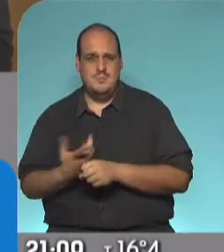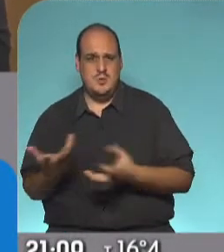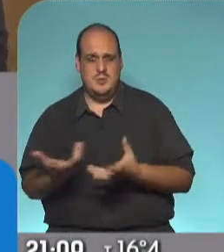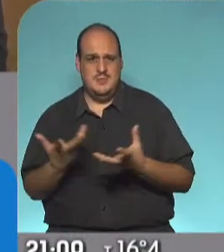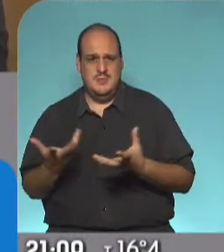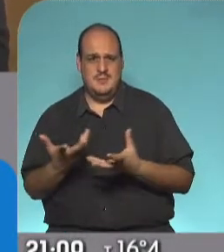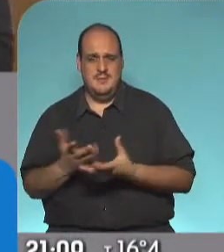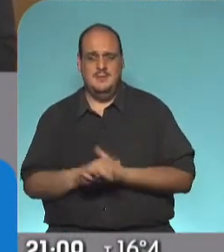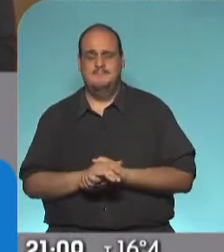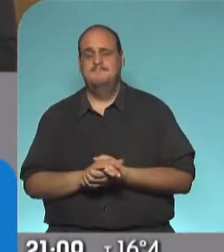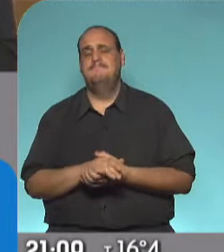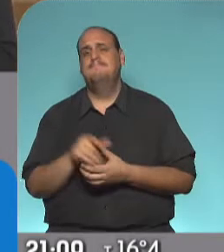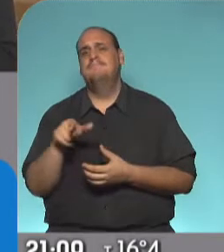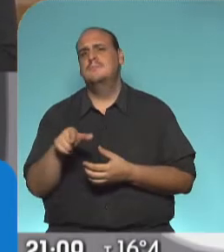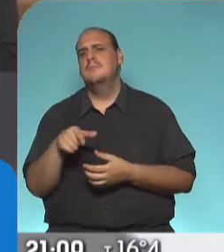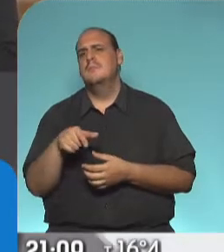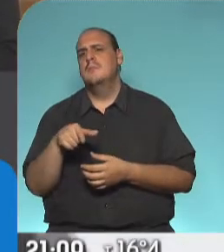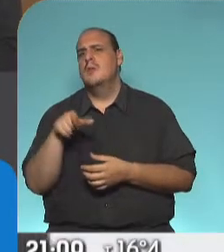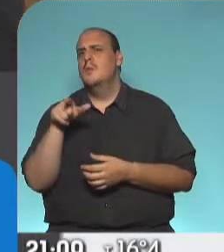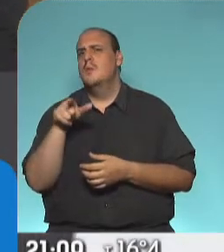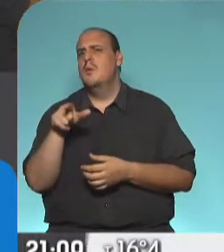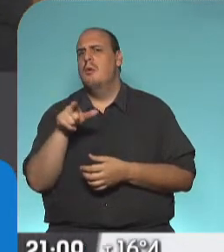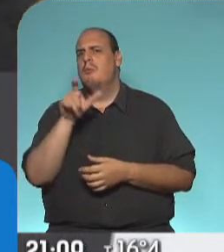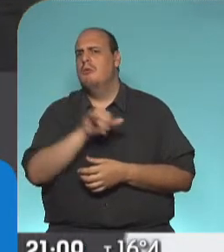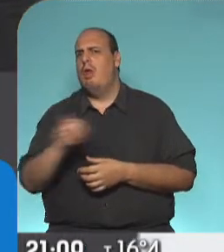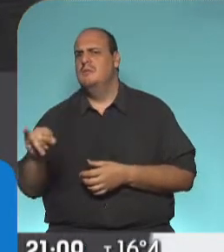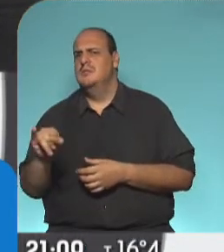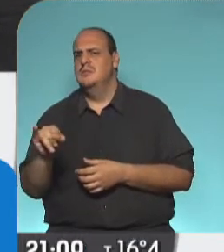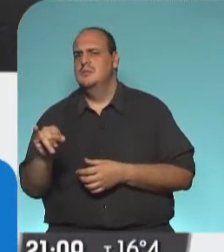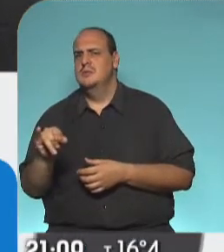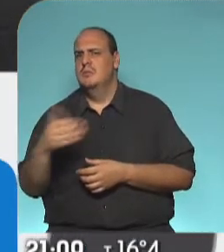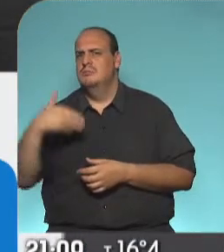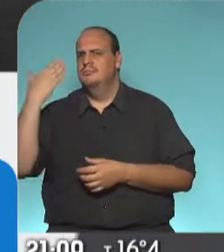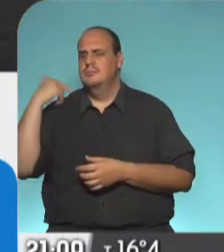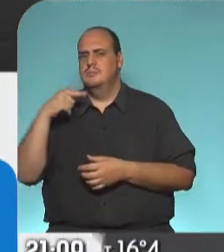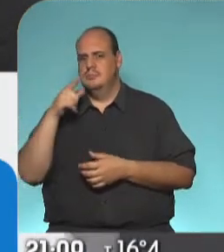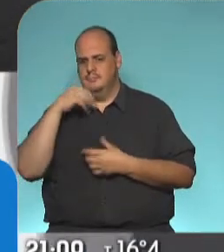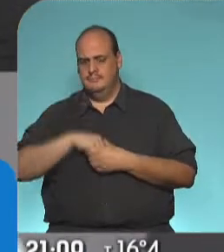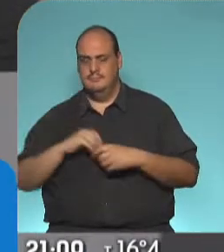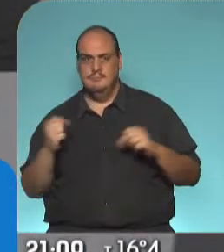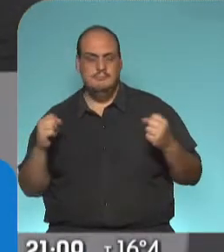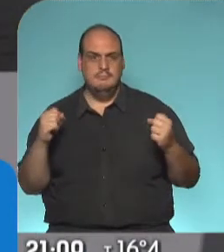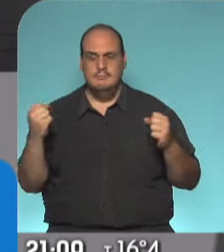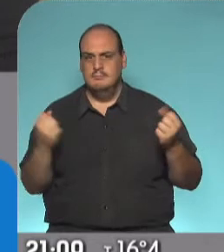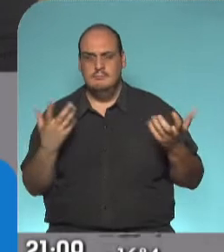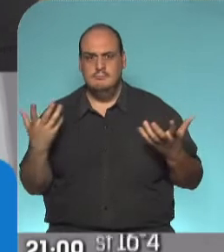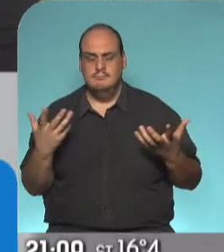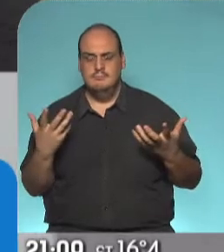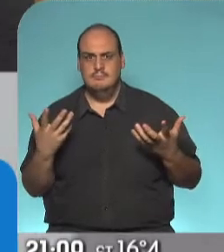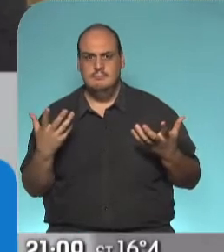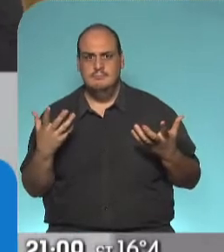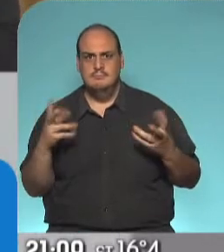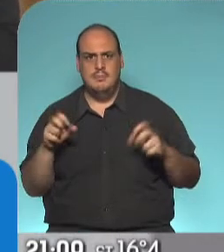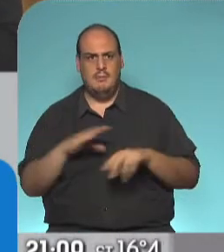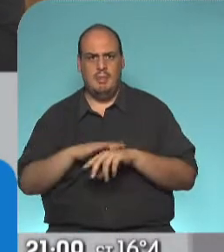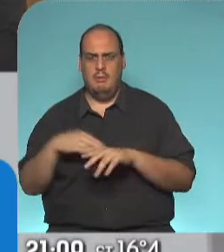Te llevo mínimamente al momento en el cual vos te enteraste. Debe haber sido hasta desesperante lo que sucedió, el